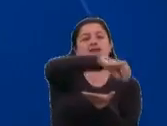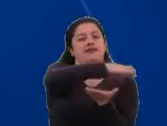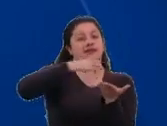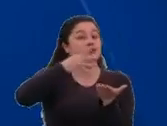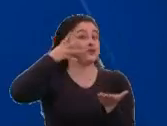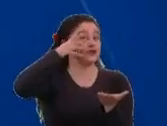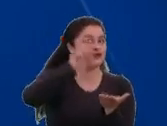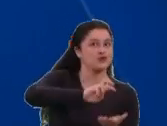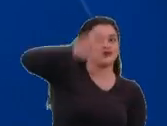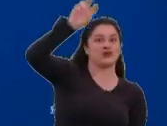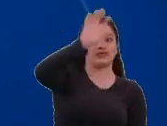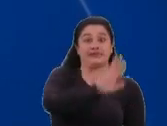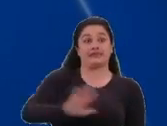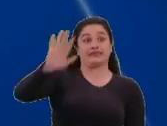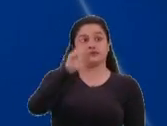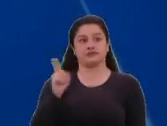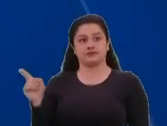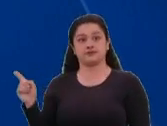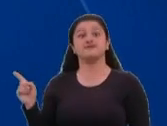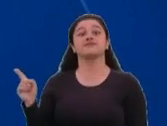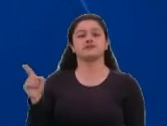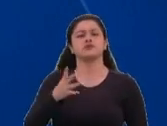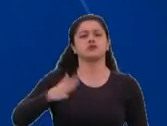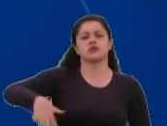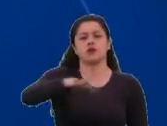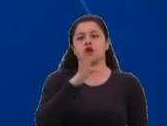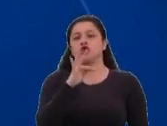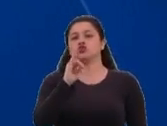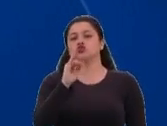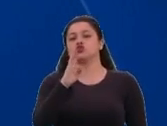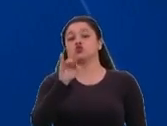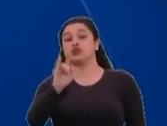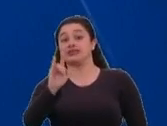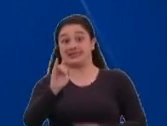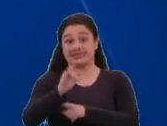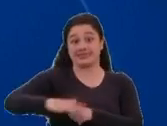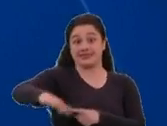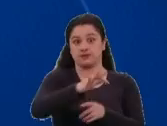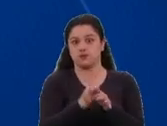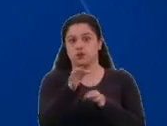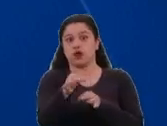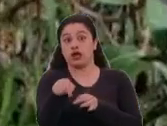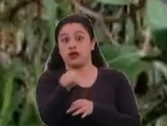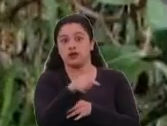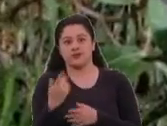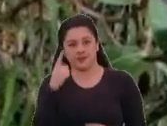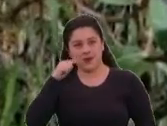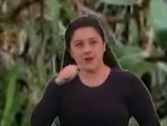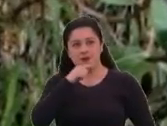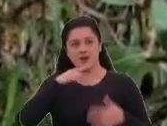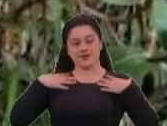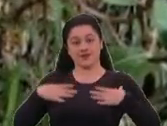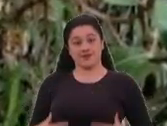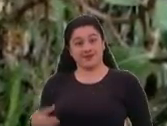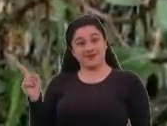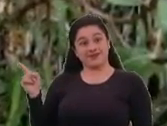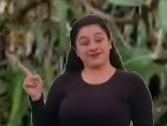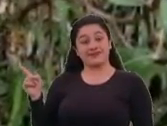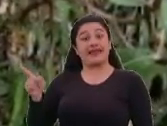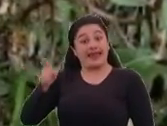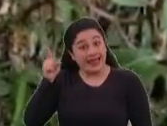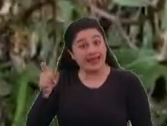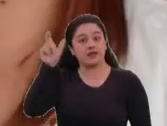Papá, cayó una pelada. El hombre que aparece de camiseta roja junto a su pequeña hija es el soldado profesional Jason Martínez